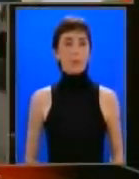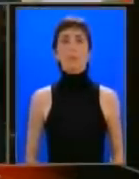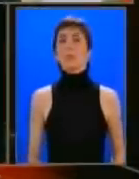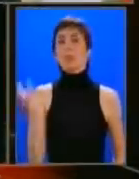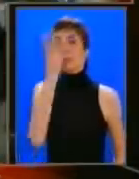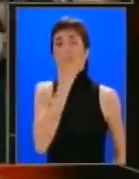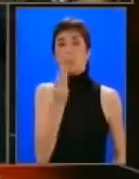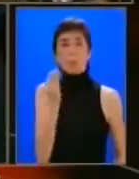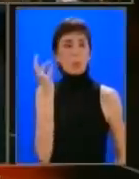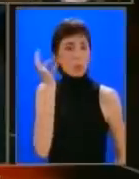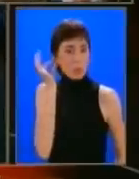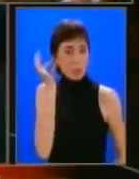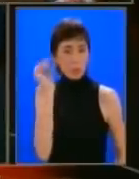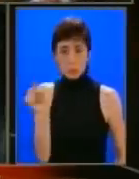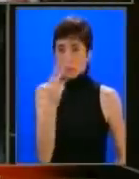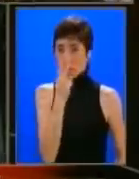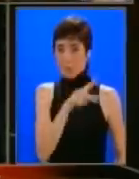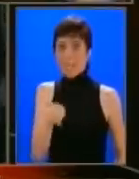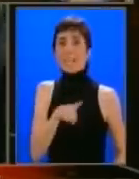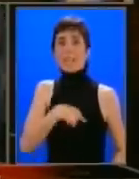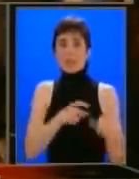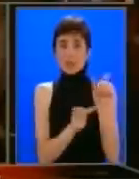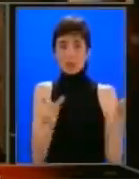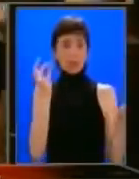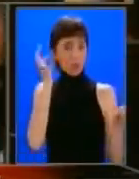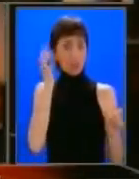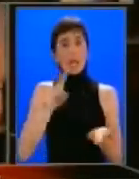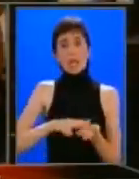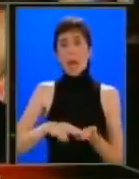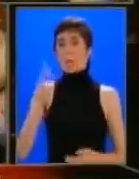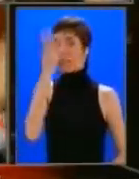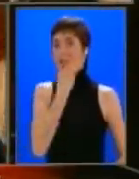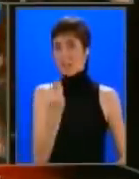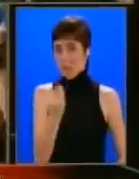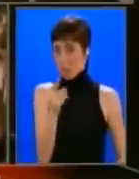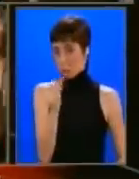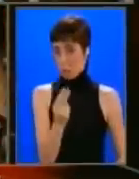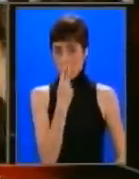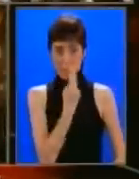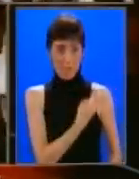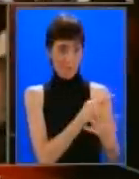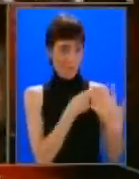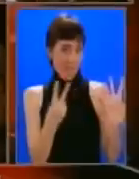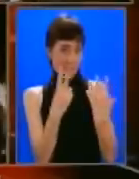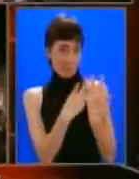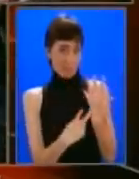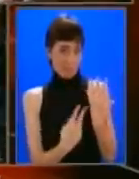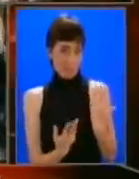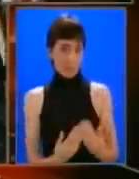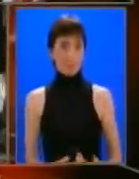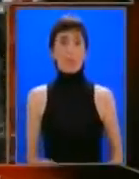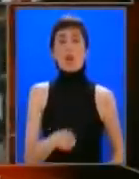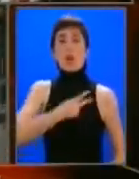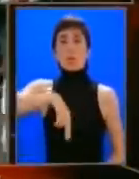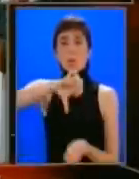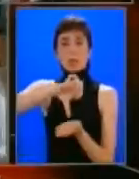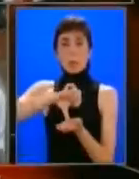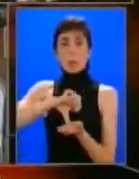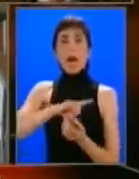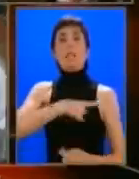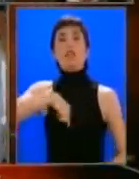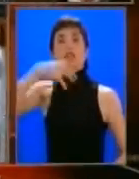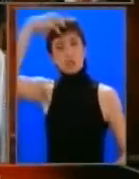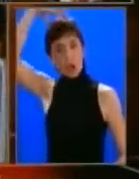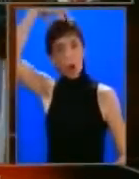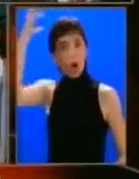Beautiful girls, you can see. Somos chicas realmente bellas, ustedes pueden ver. En nuestro país somos reinas